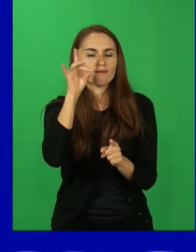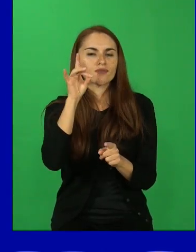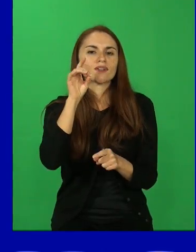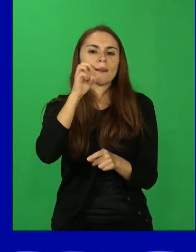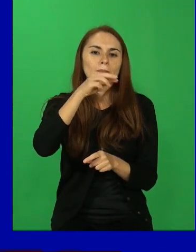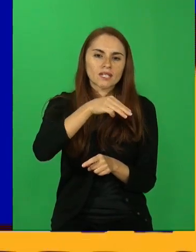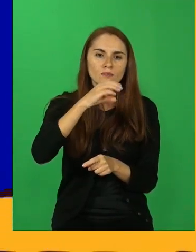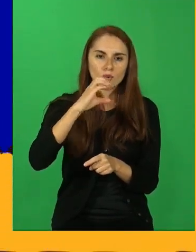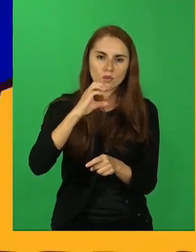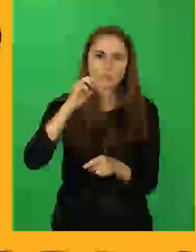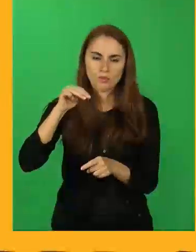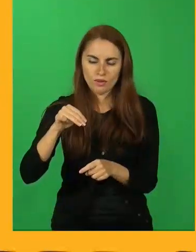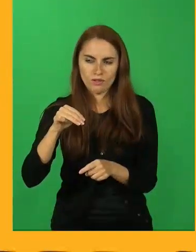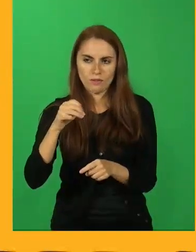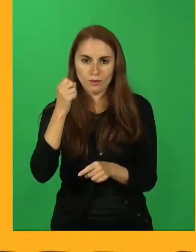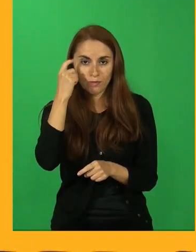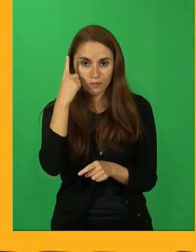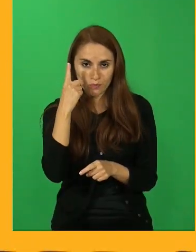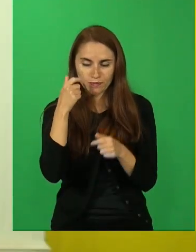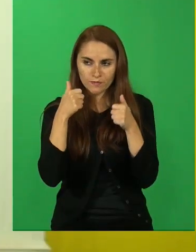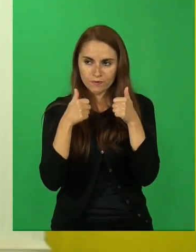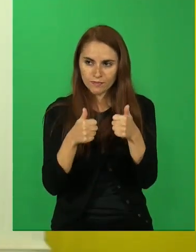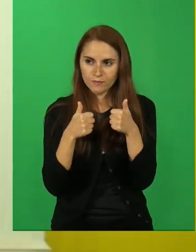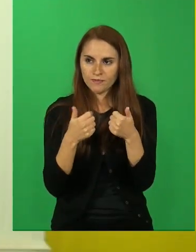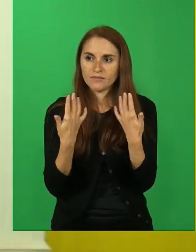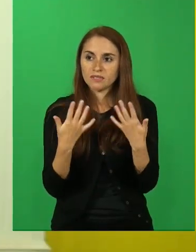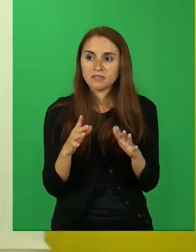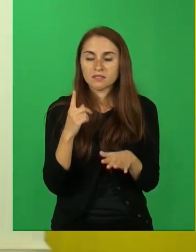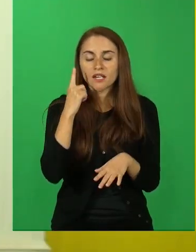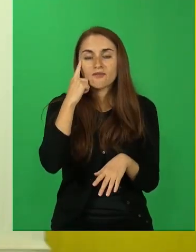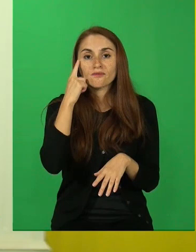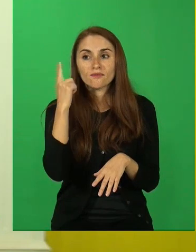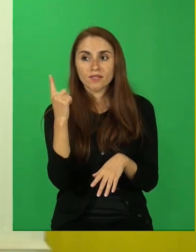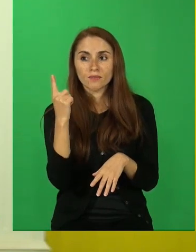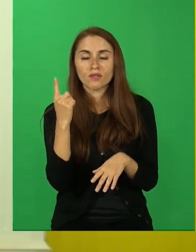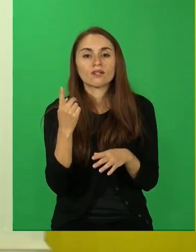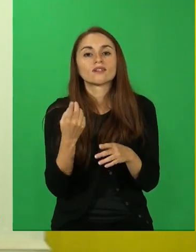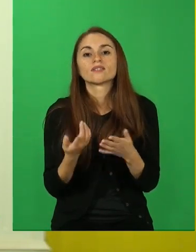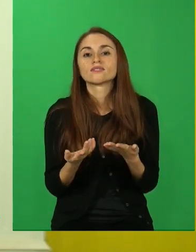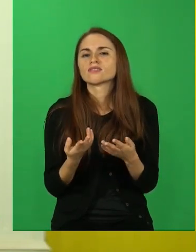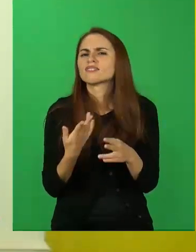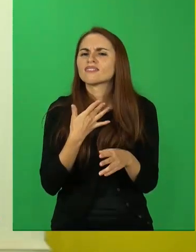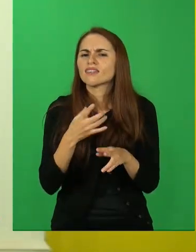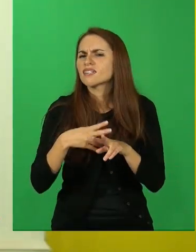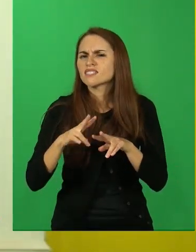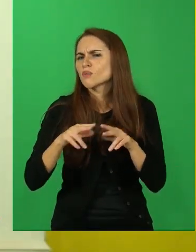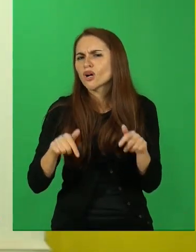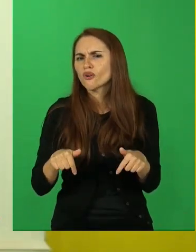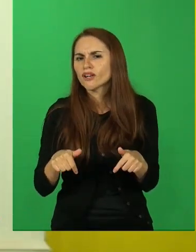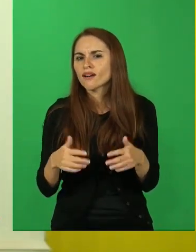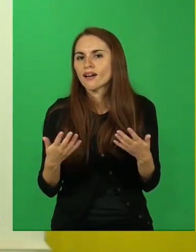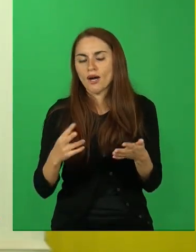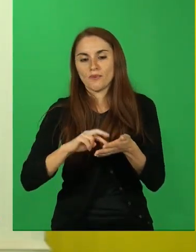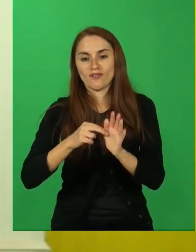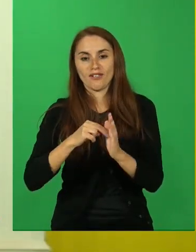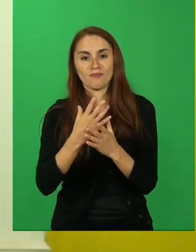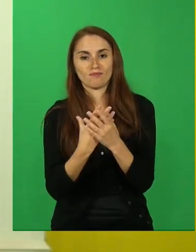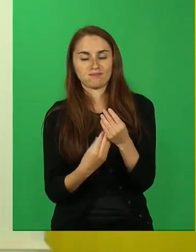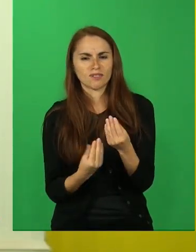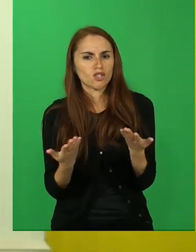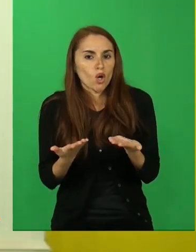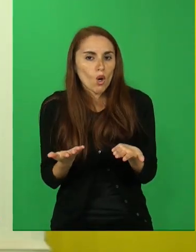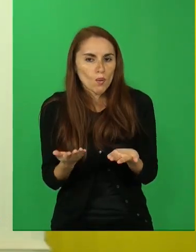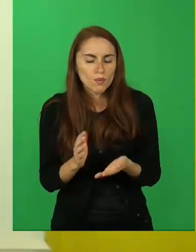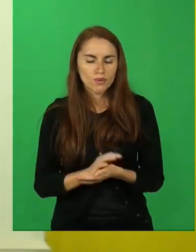esto. Entonces, ya los identificamos. ¿Y qué tenemos que hacer? Fácil, resolver. ¿Y cómo vamos a